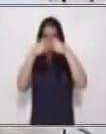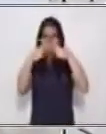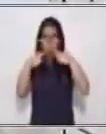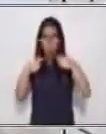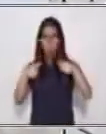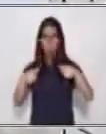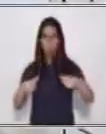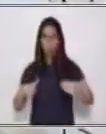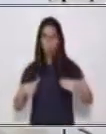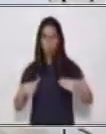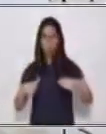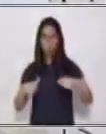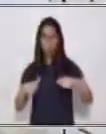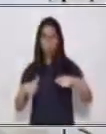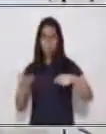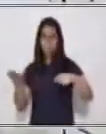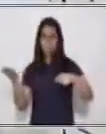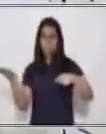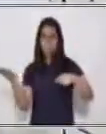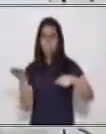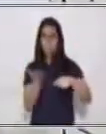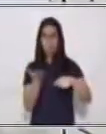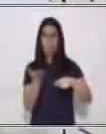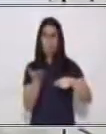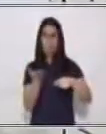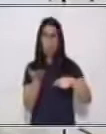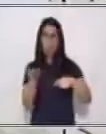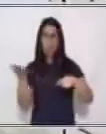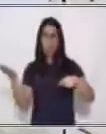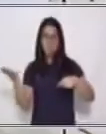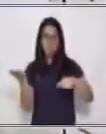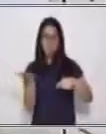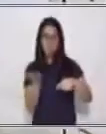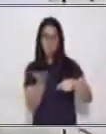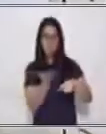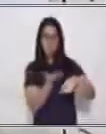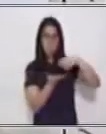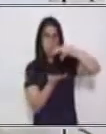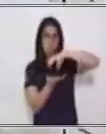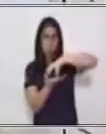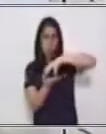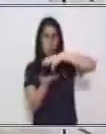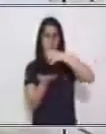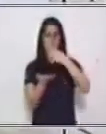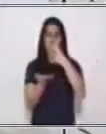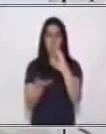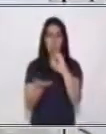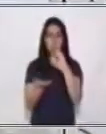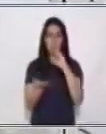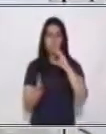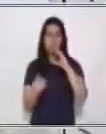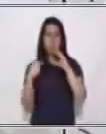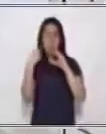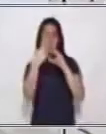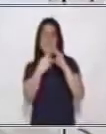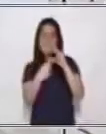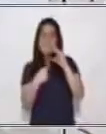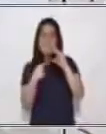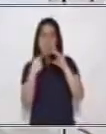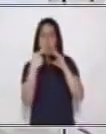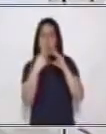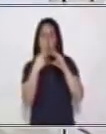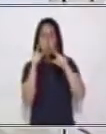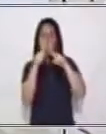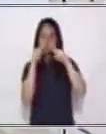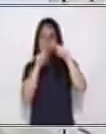observamos que un plano corta exactamente un cono en una forma horizontal,